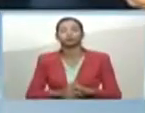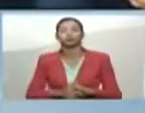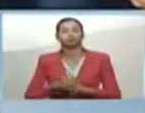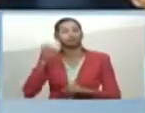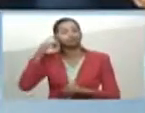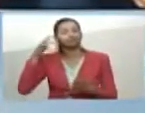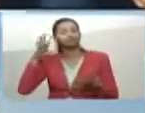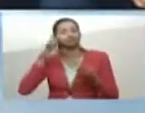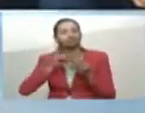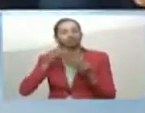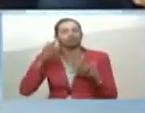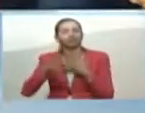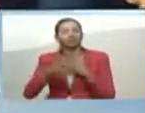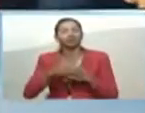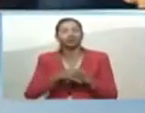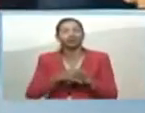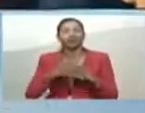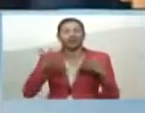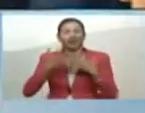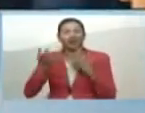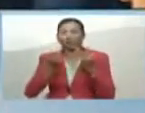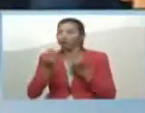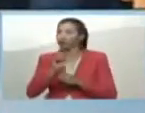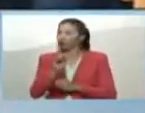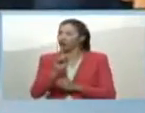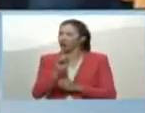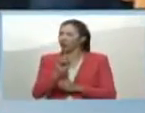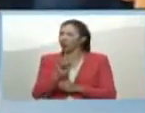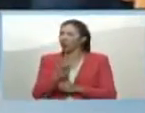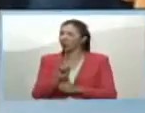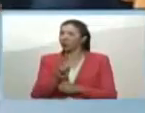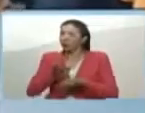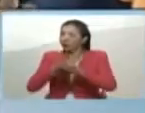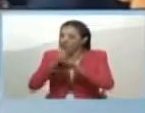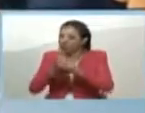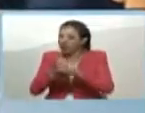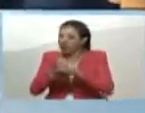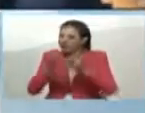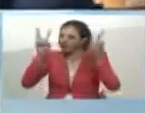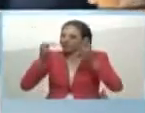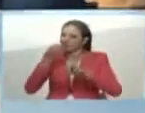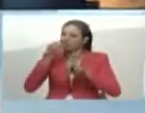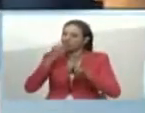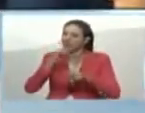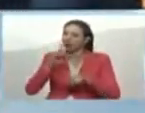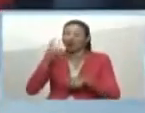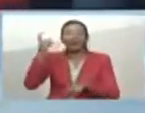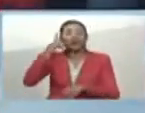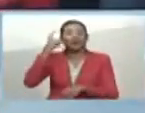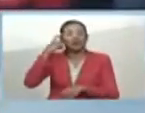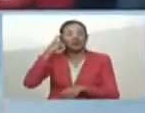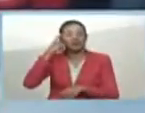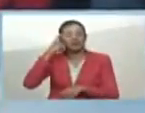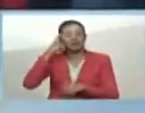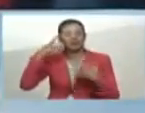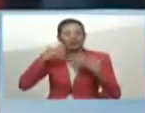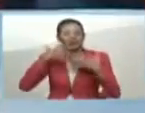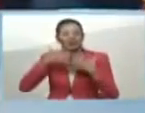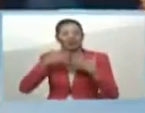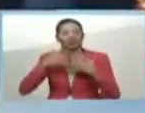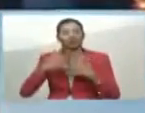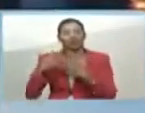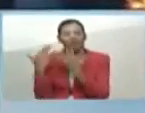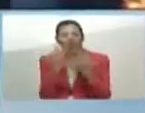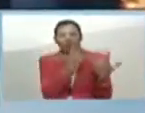que la guerra económica no fue tanto en el área de alimentación, fue más psicológico. Vino apuntado más a